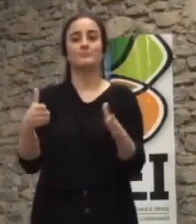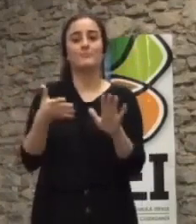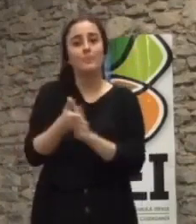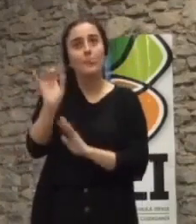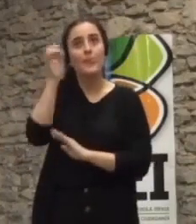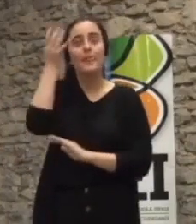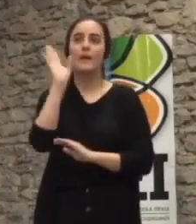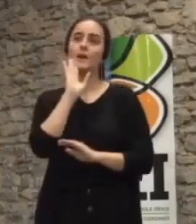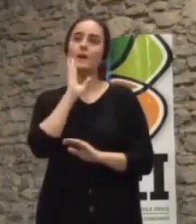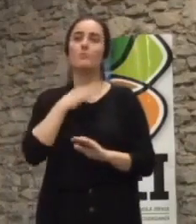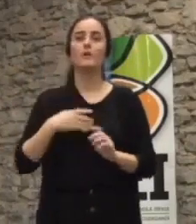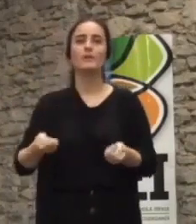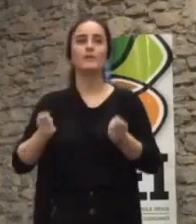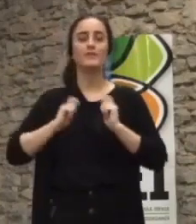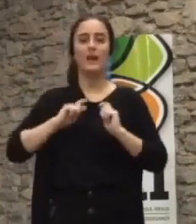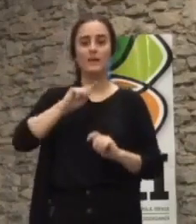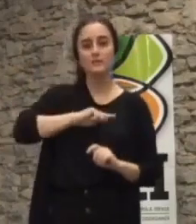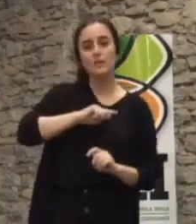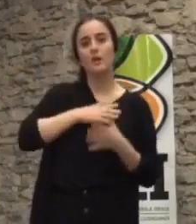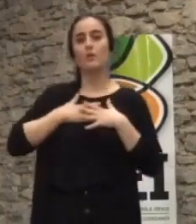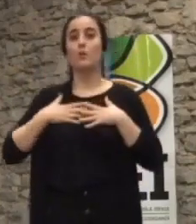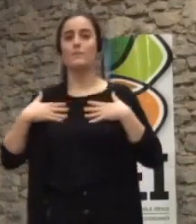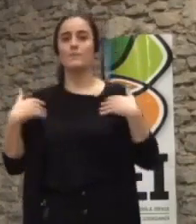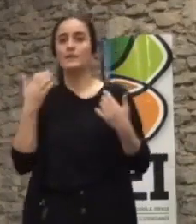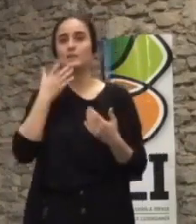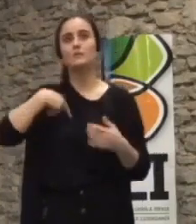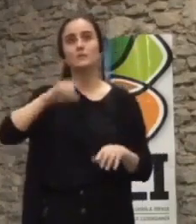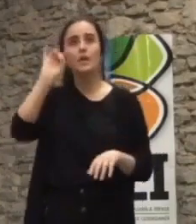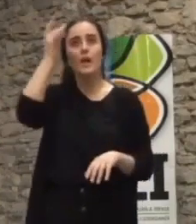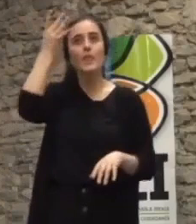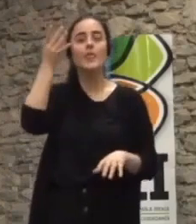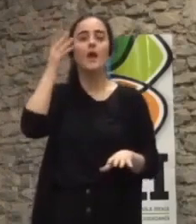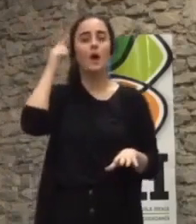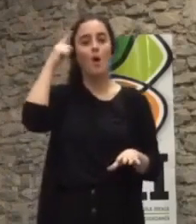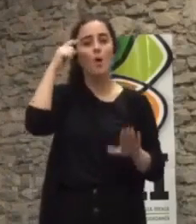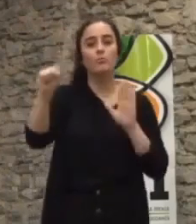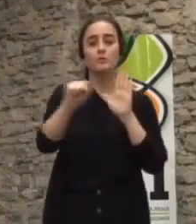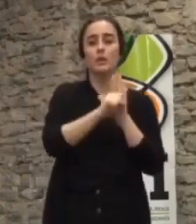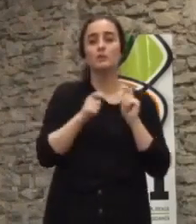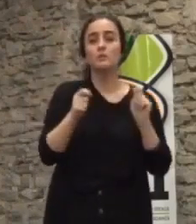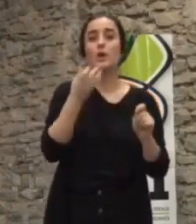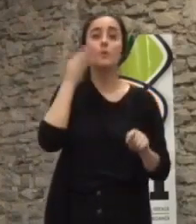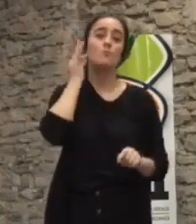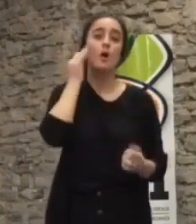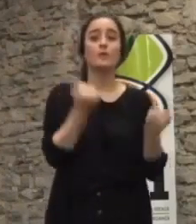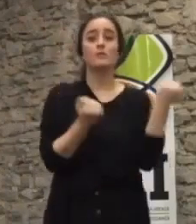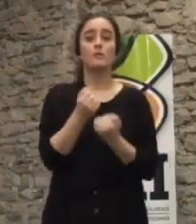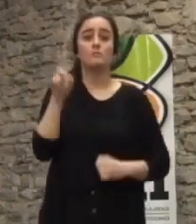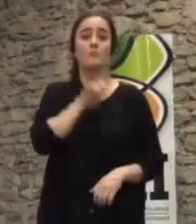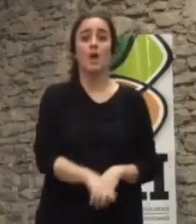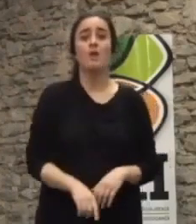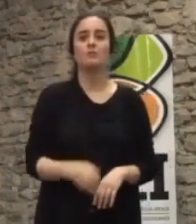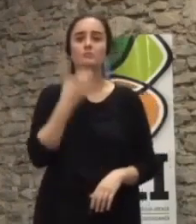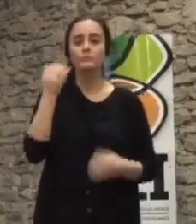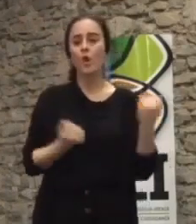generar sentimientos o sensaciones en nosotros. Si tenemos la idea, el estereotipo metido de que las mujeres son malas conductoras, cuando vayamos conduciendo